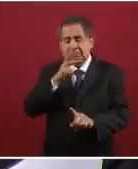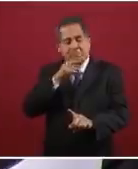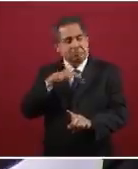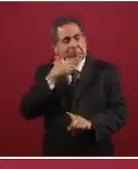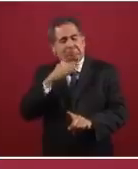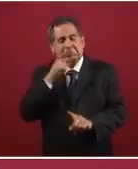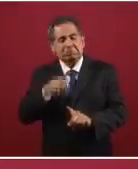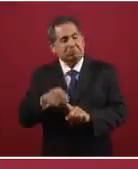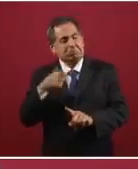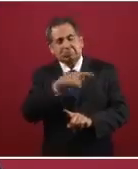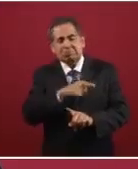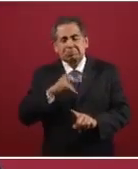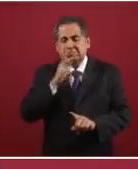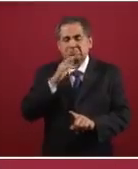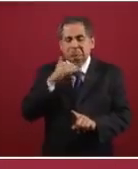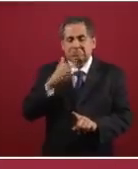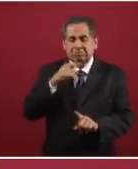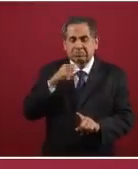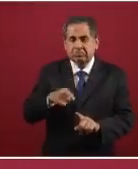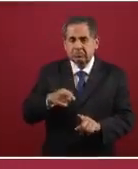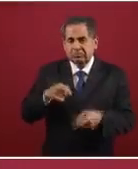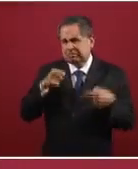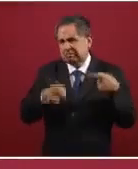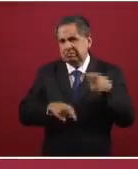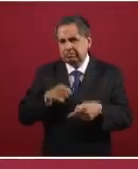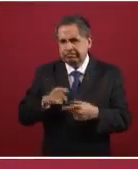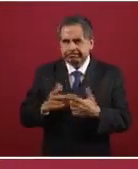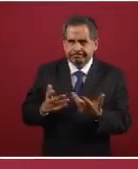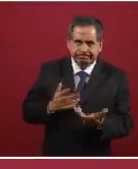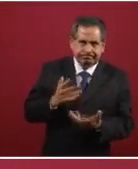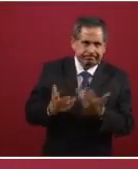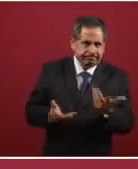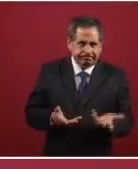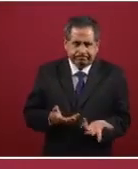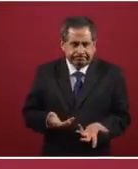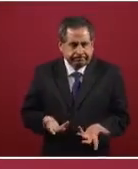papá corrupto?